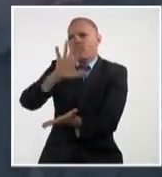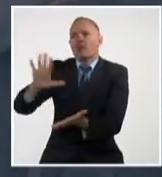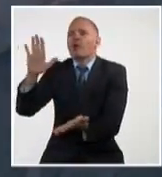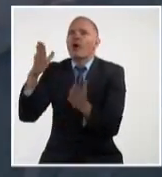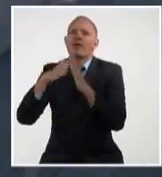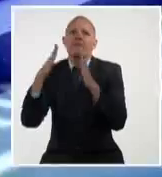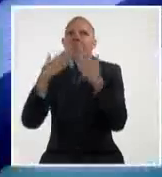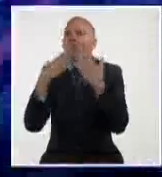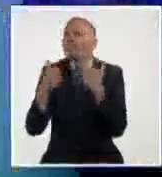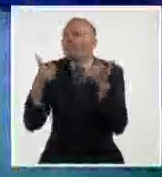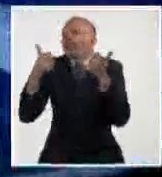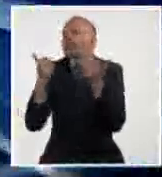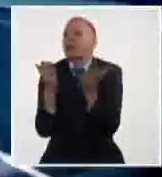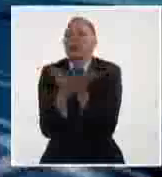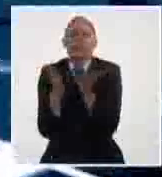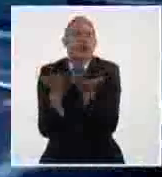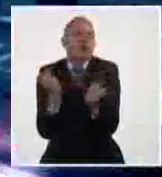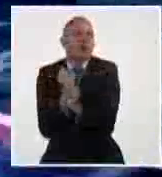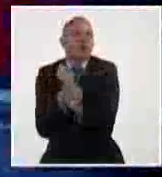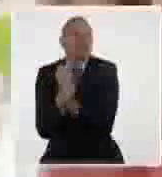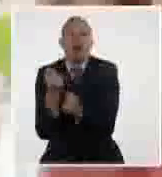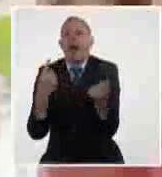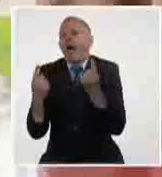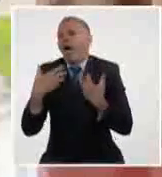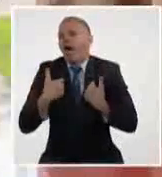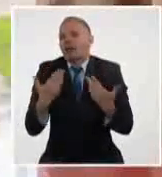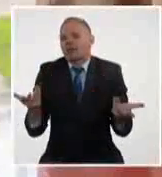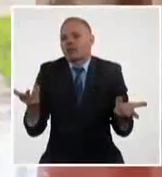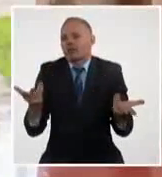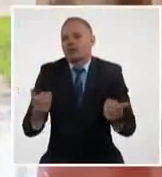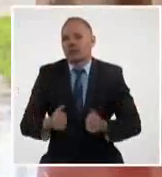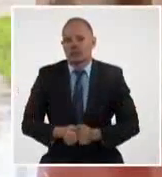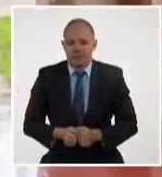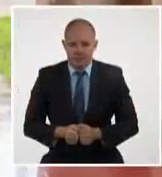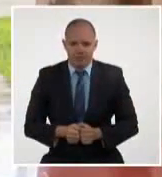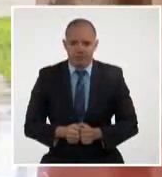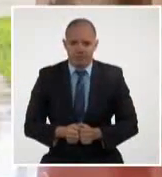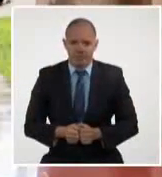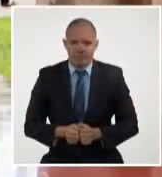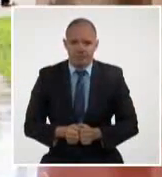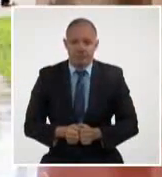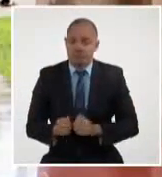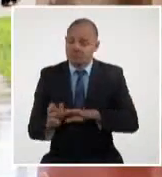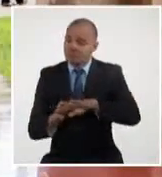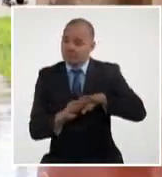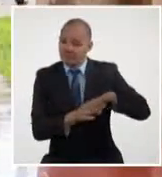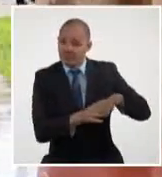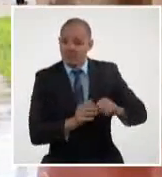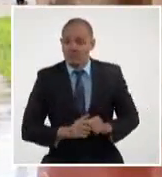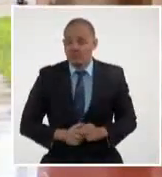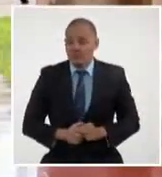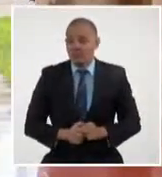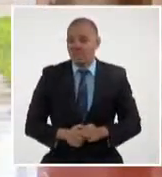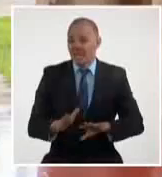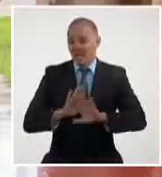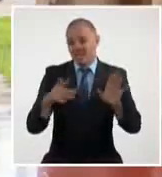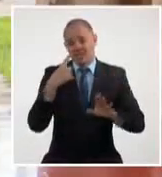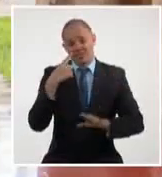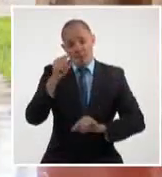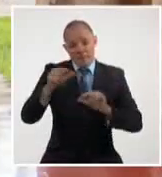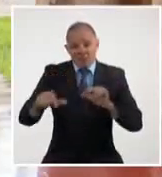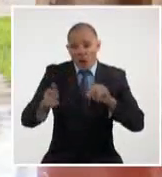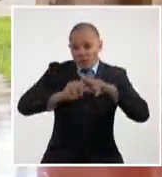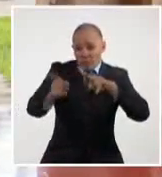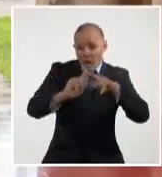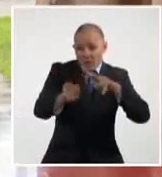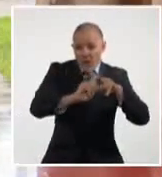poder estudiar y trabajar. El fenómeno de la migración, unido a las consecuencias negativas de